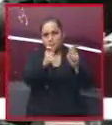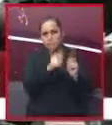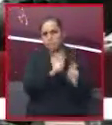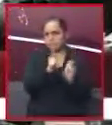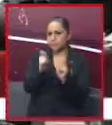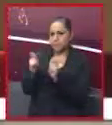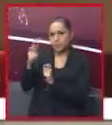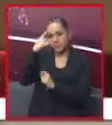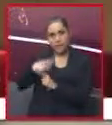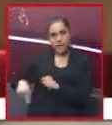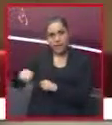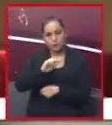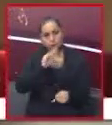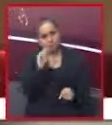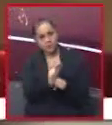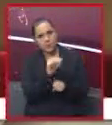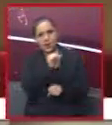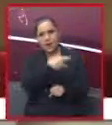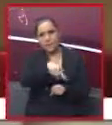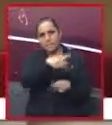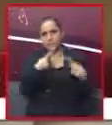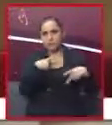la acción de servidores públicos.